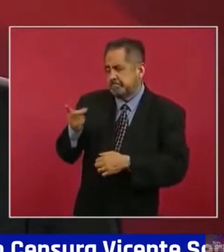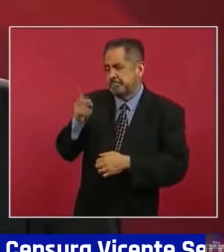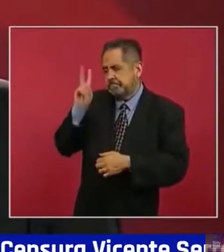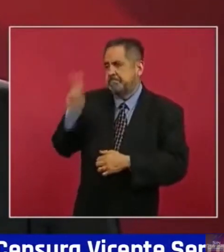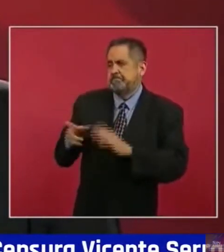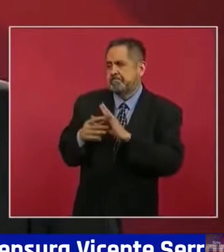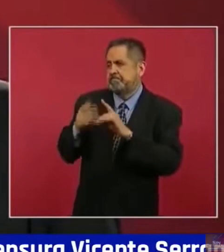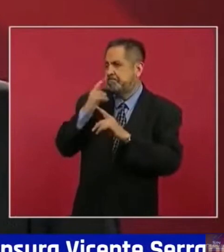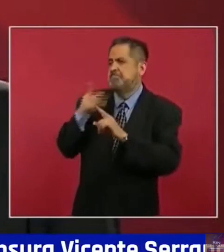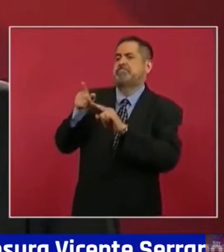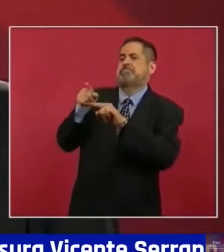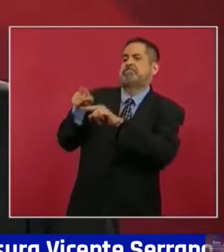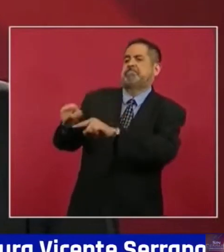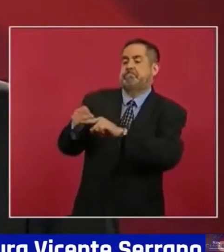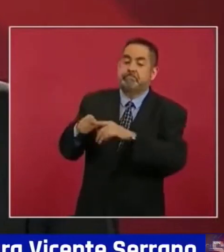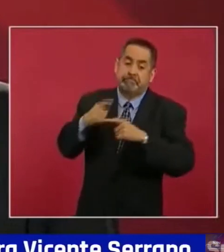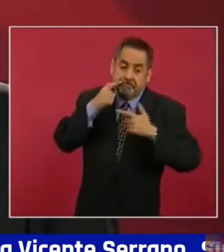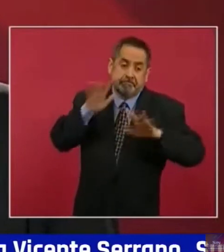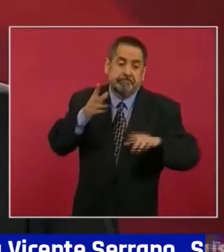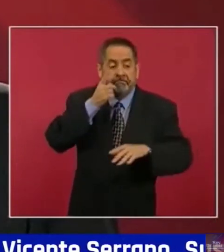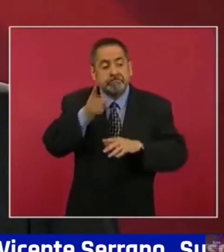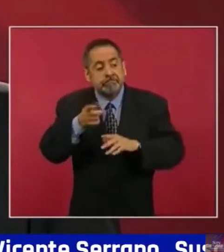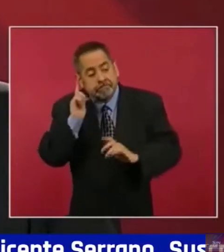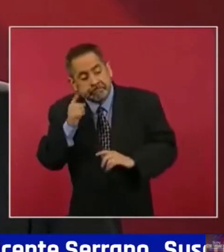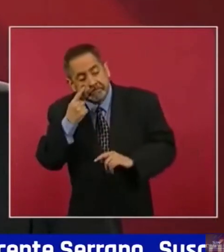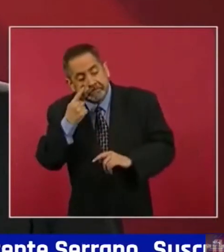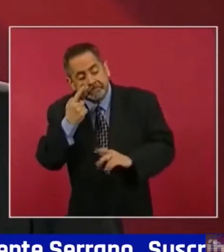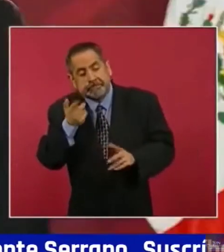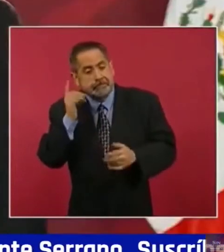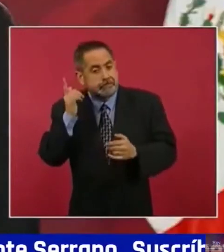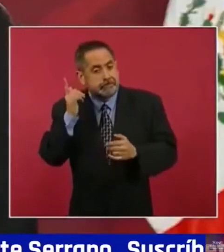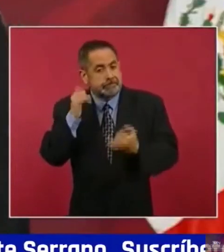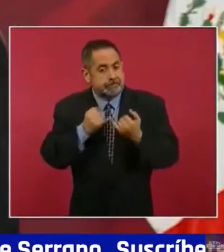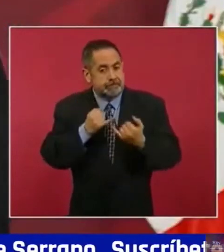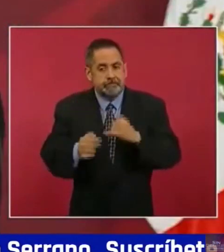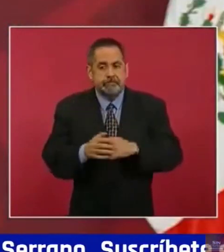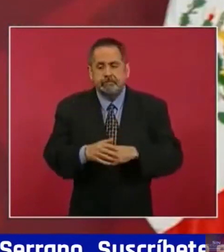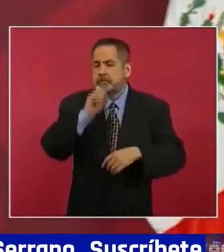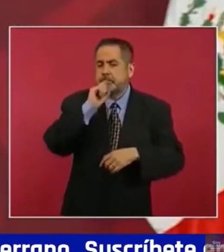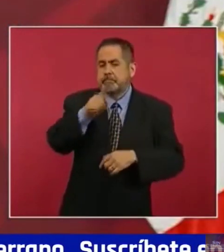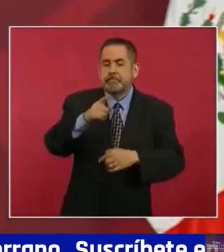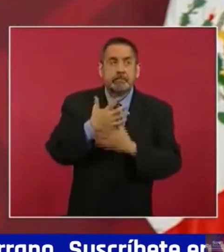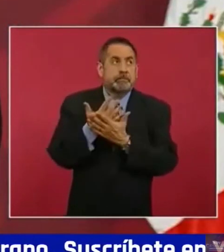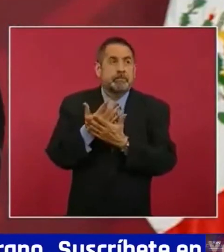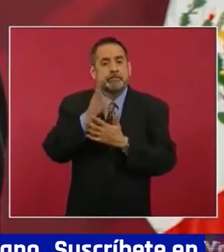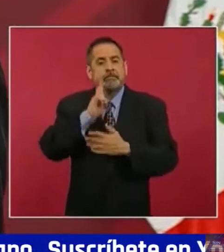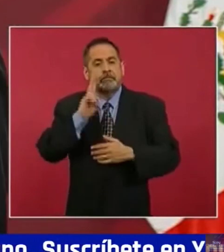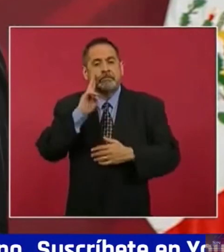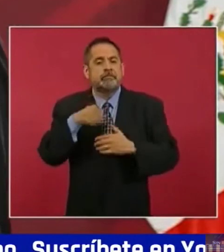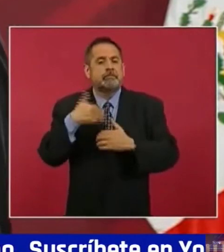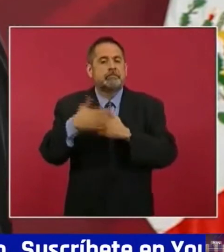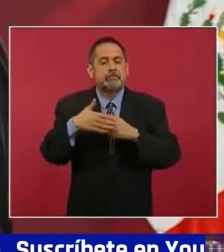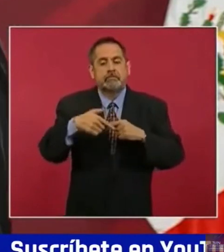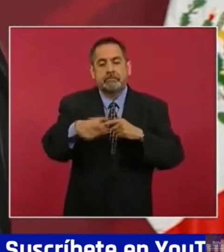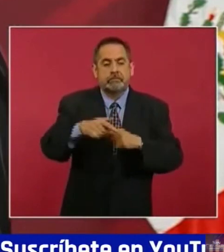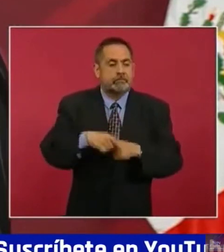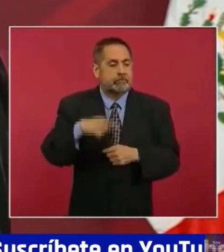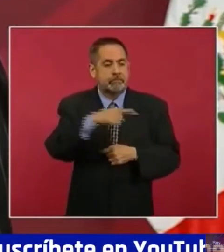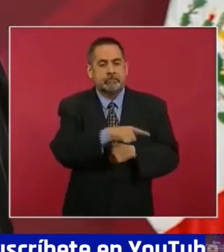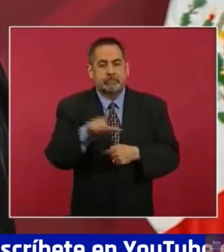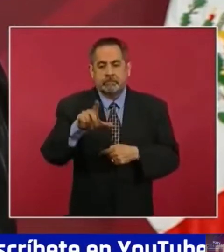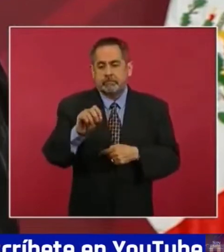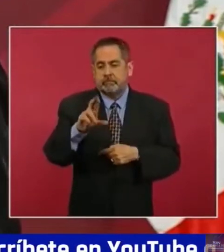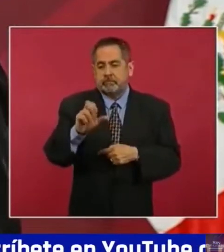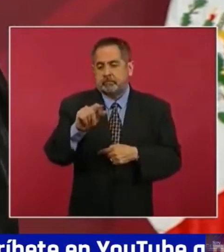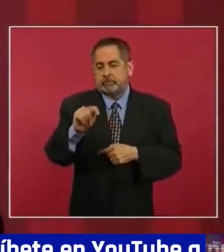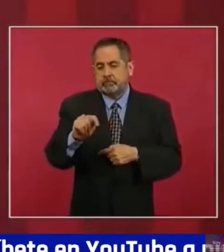reconocen de que fue la mejor decisión. Como también estoy esperando que Loret de Mola,